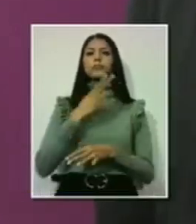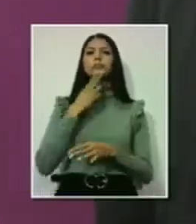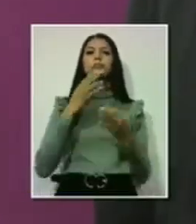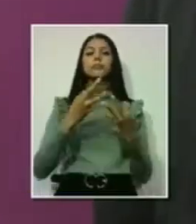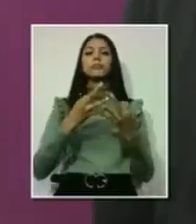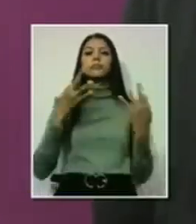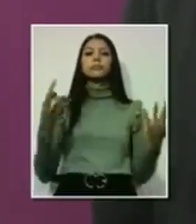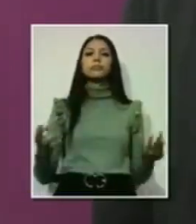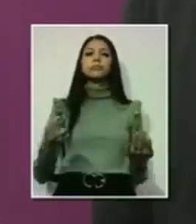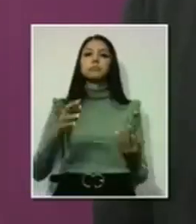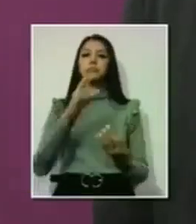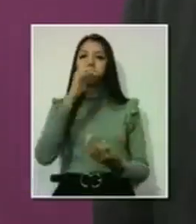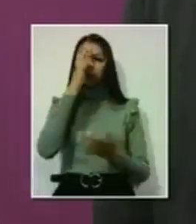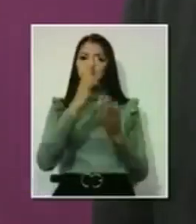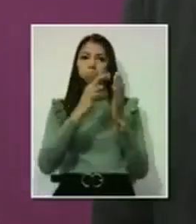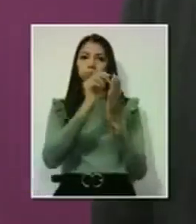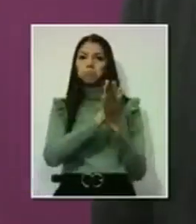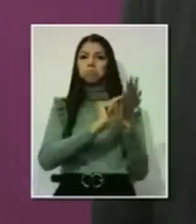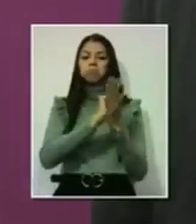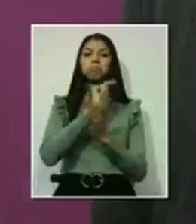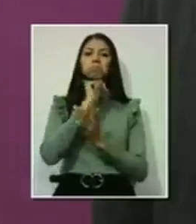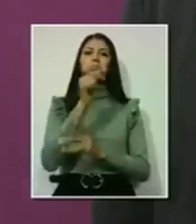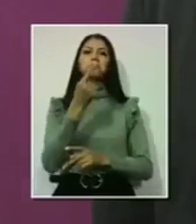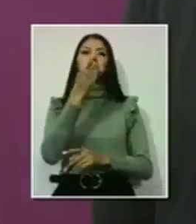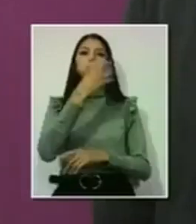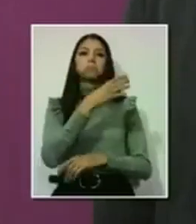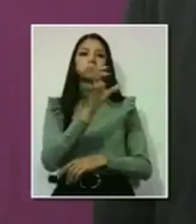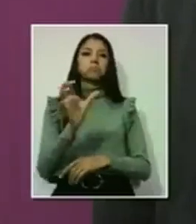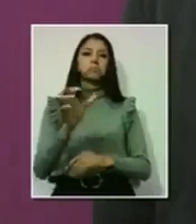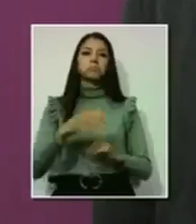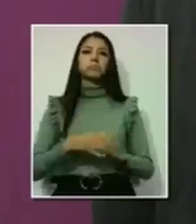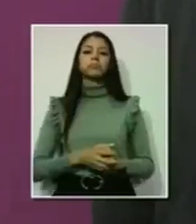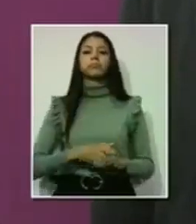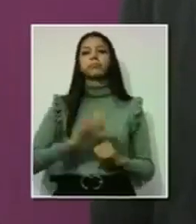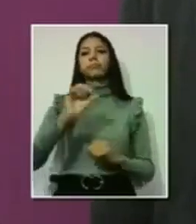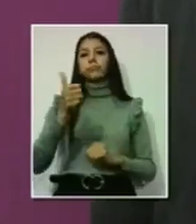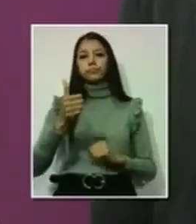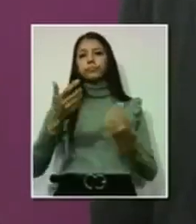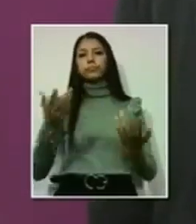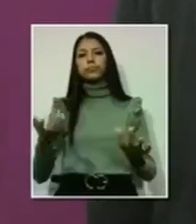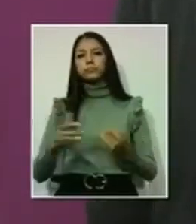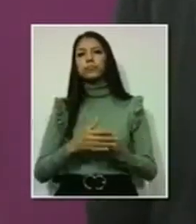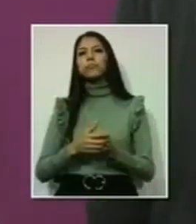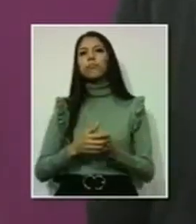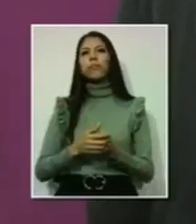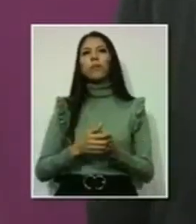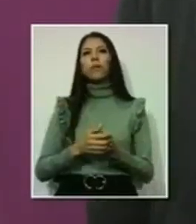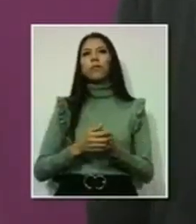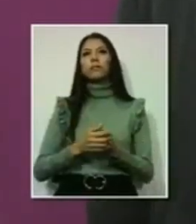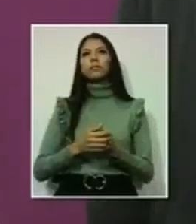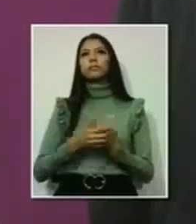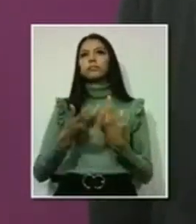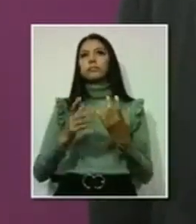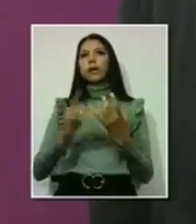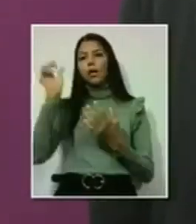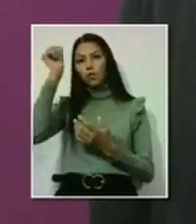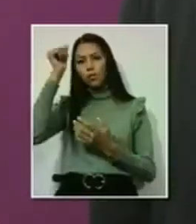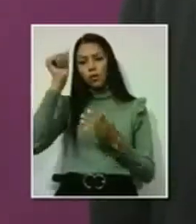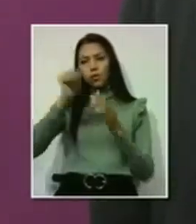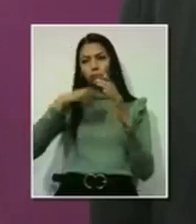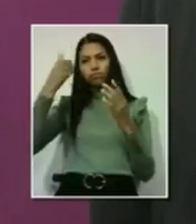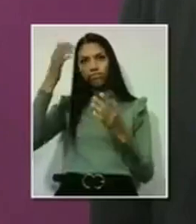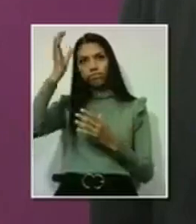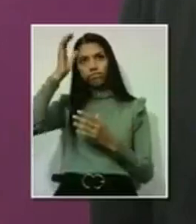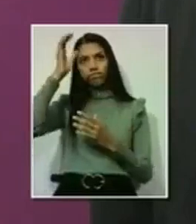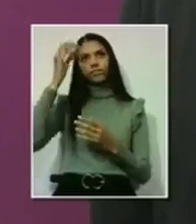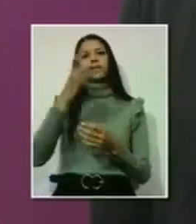de suelo ilegal. Cabe resaltar que a la fecha en Morelia existen 12,000 hectáreas boscosas catalogadas como áreas naturales protegidas,